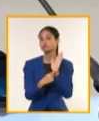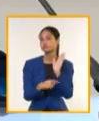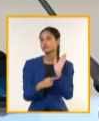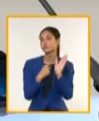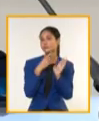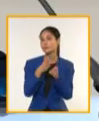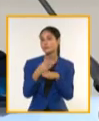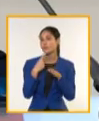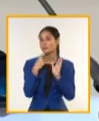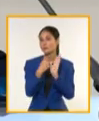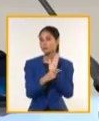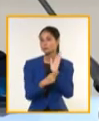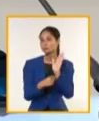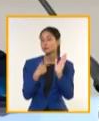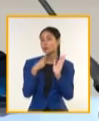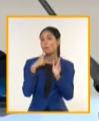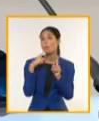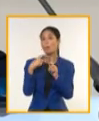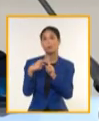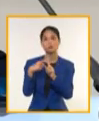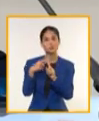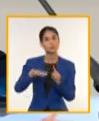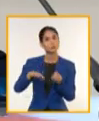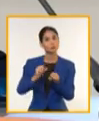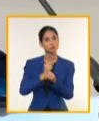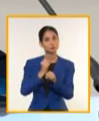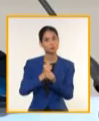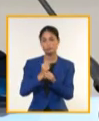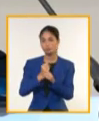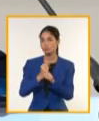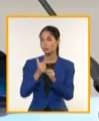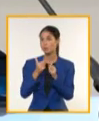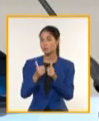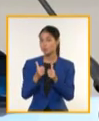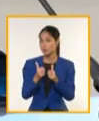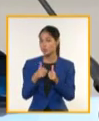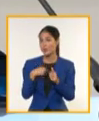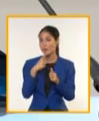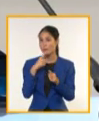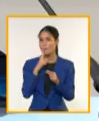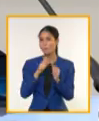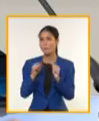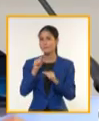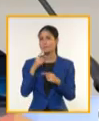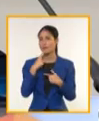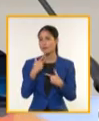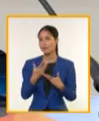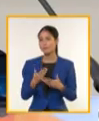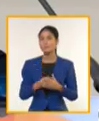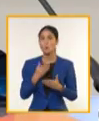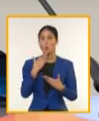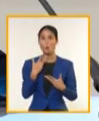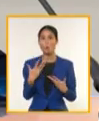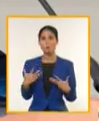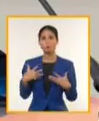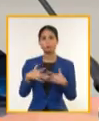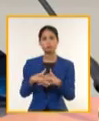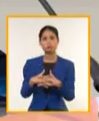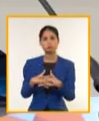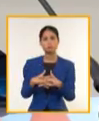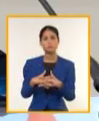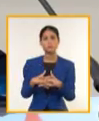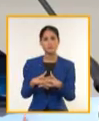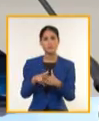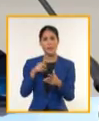La simbología más grande que tiene la iniciativa es la conectividad. La conectividad desde el punto de vista